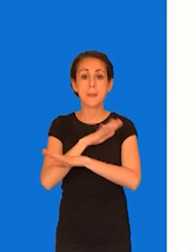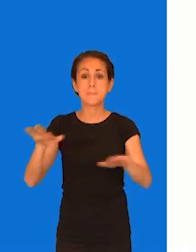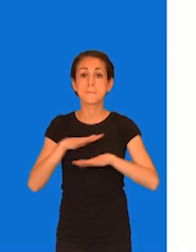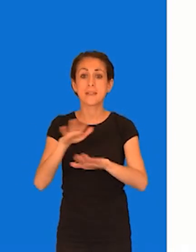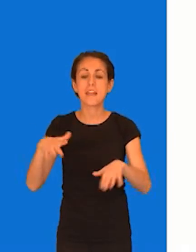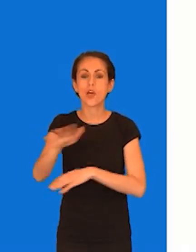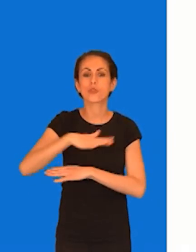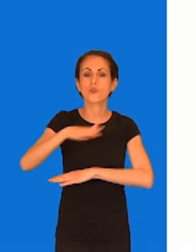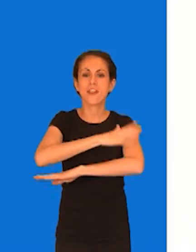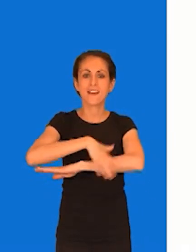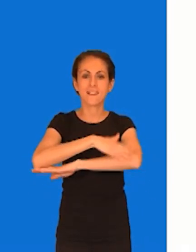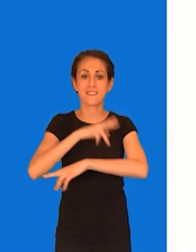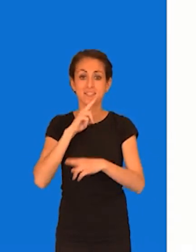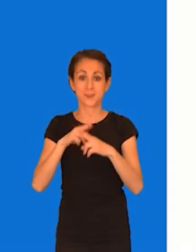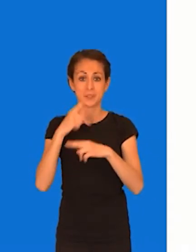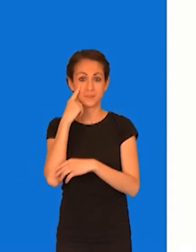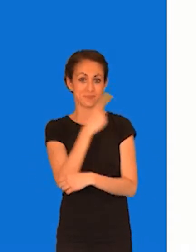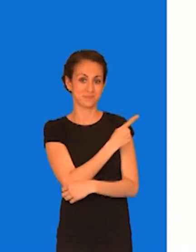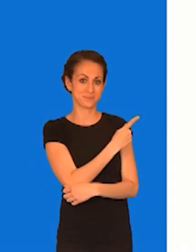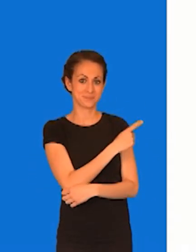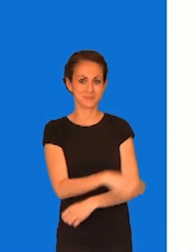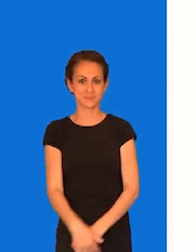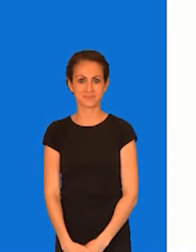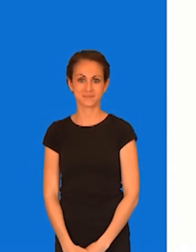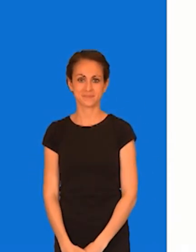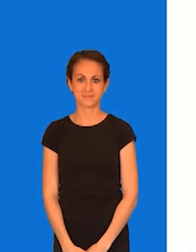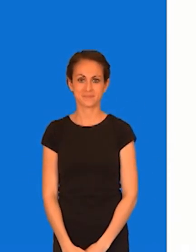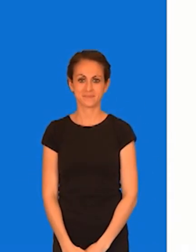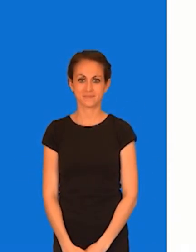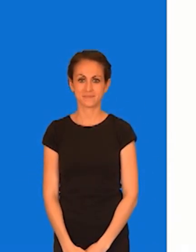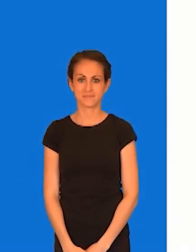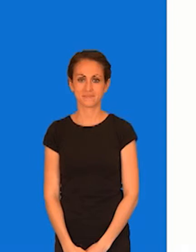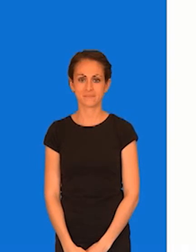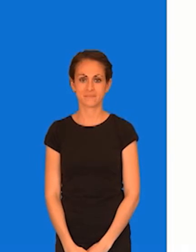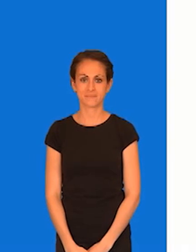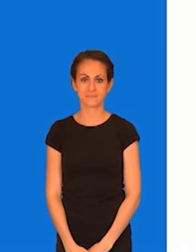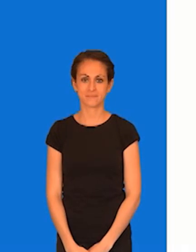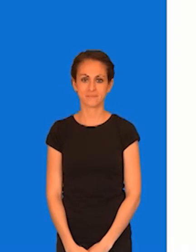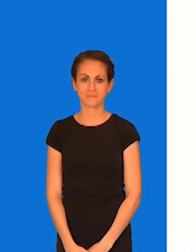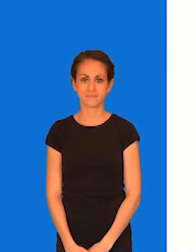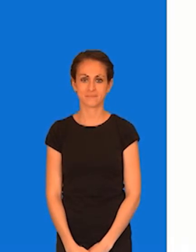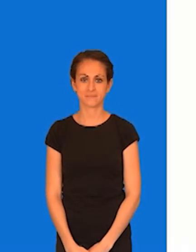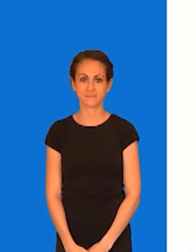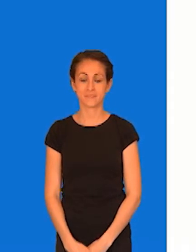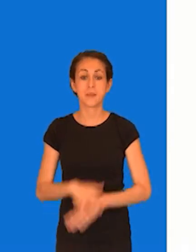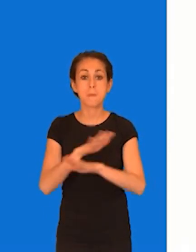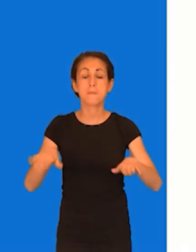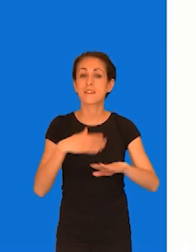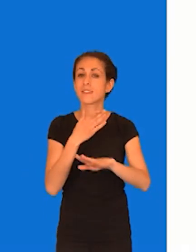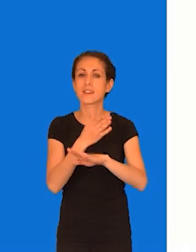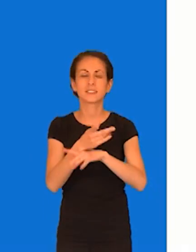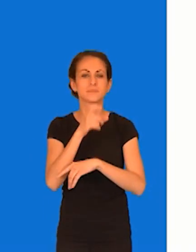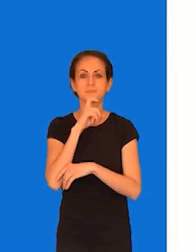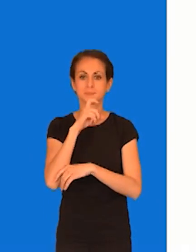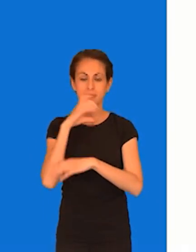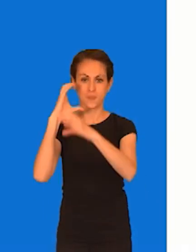Esta playa está situada junto a la calle Hespérides, esquina con calle Moby Dick. A esta